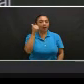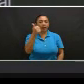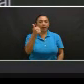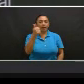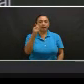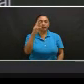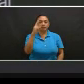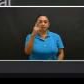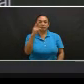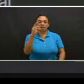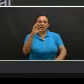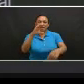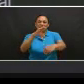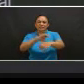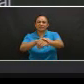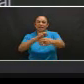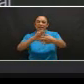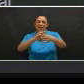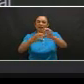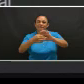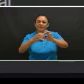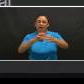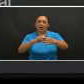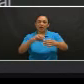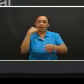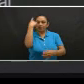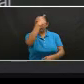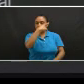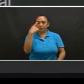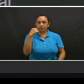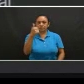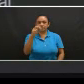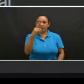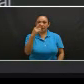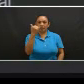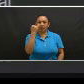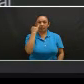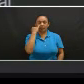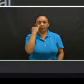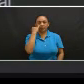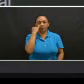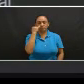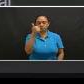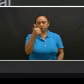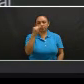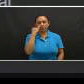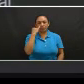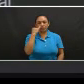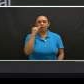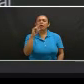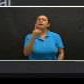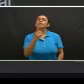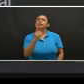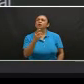esclava de Sarai, ¿de dónde vienes ¿Y a dónde vas?